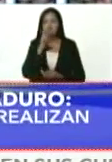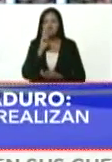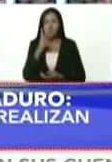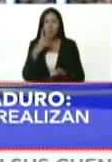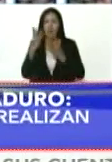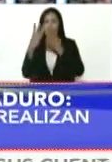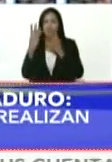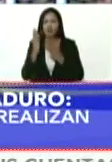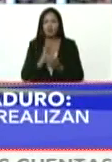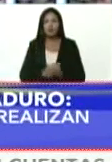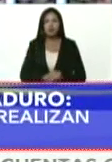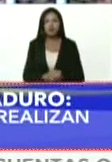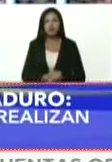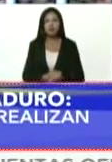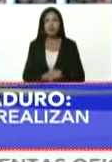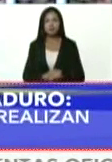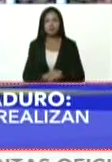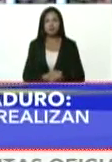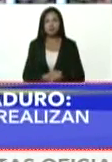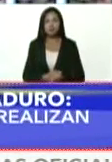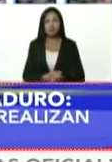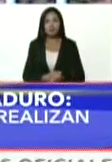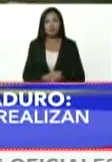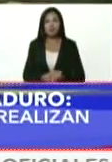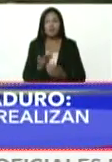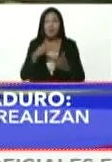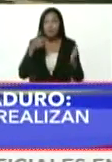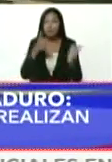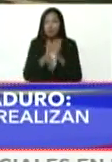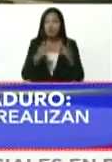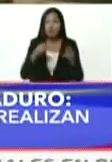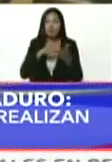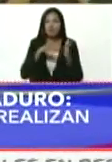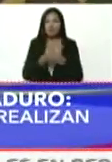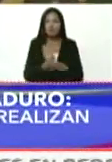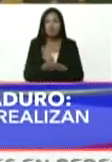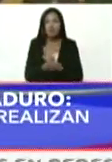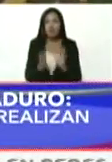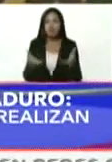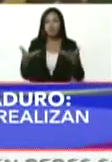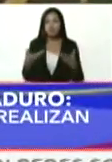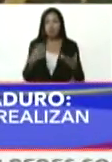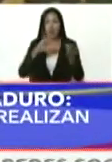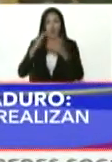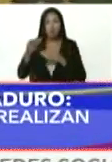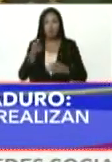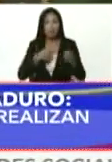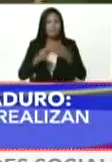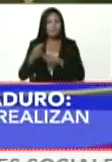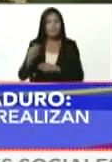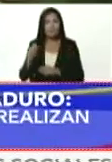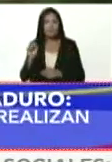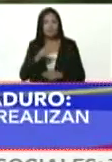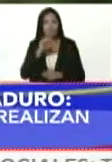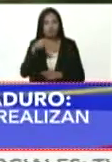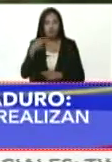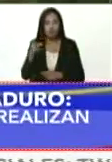La feria del campo soberano, viene la comunidad y saca su producto. Ah,